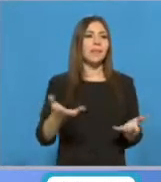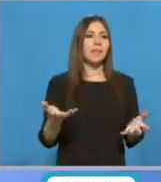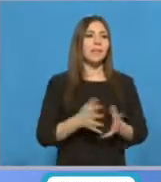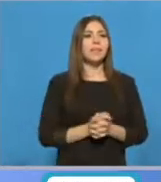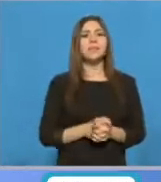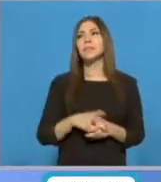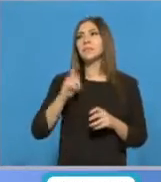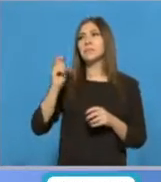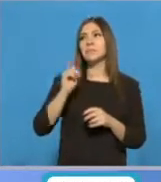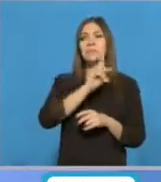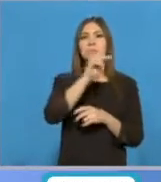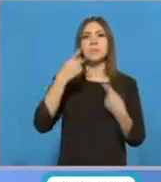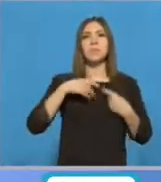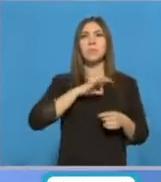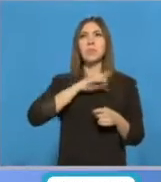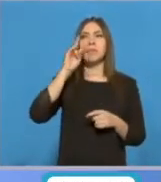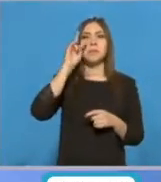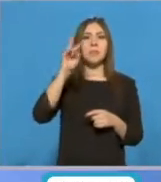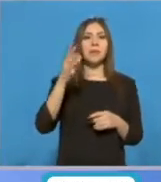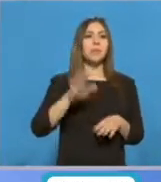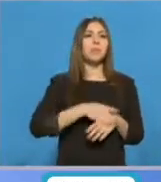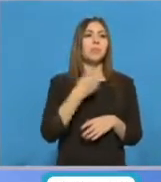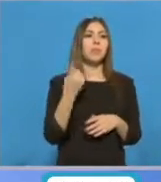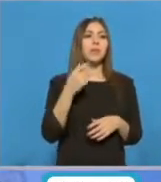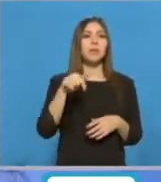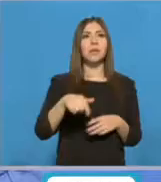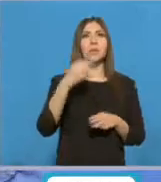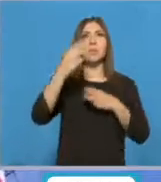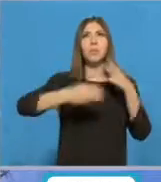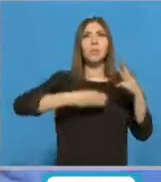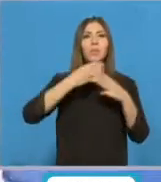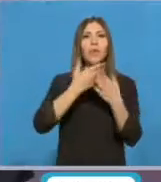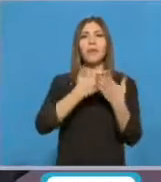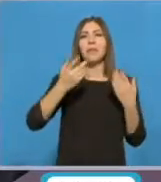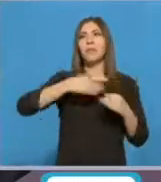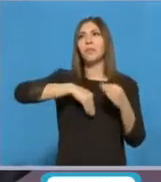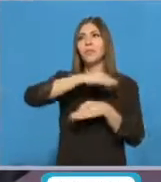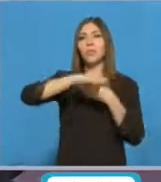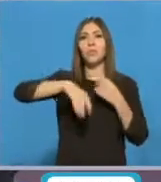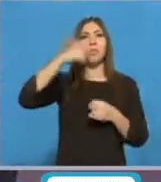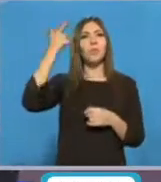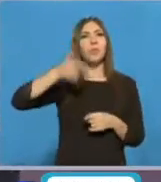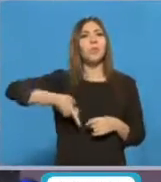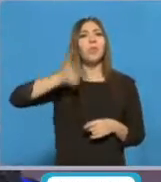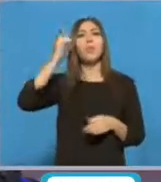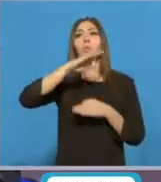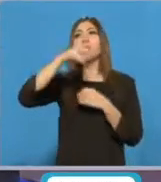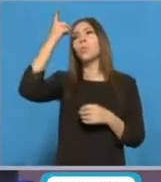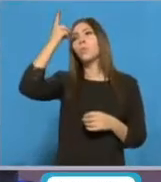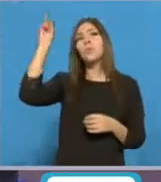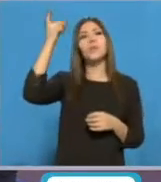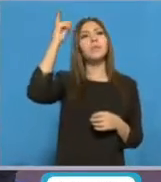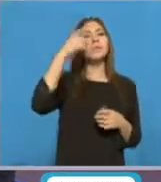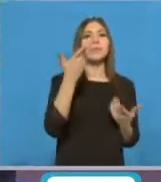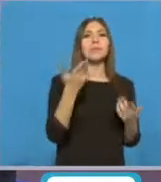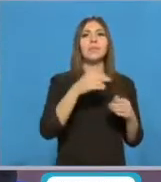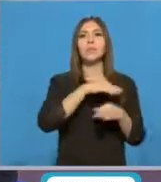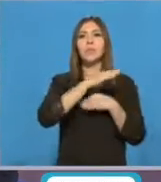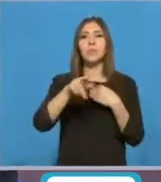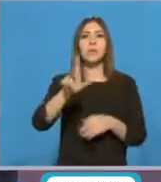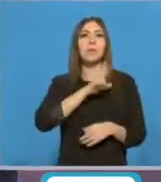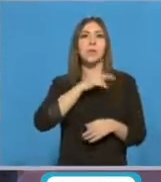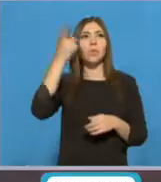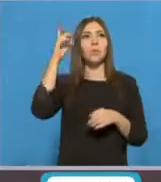al que cualquiera podemos acceder, porque afortunadamente en este mundo loco en el que ya todo pertenece a alguien, Sí. El nadie eclipse ha no. patentado